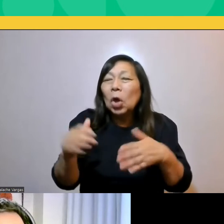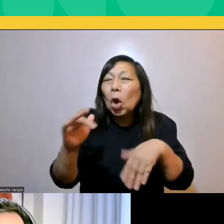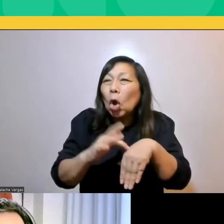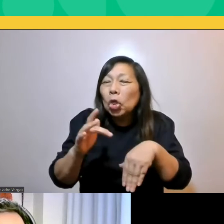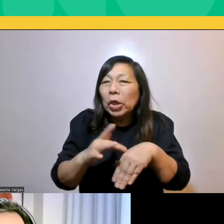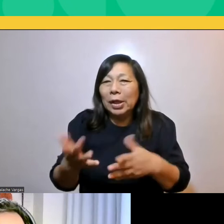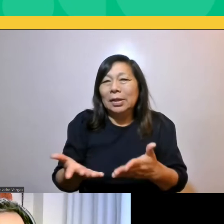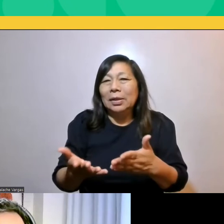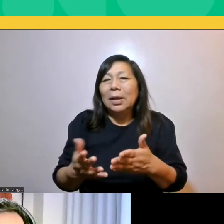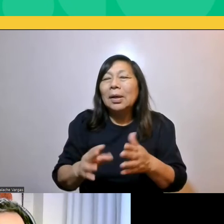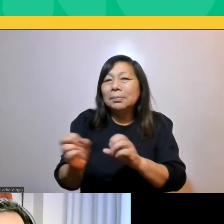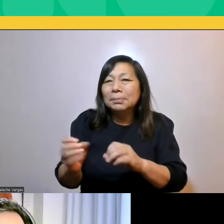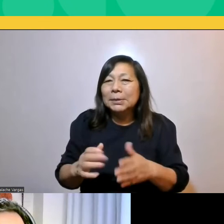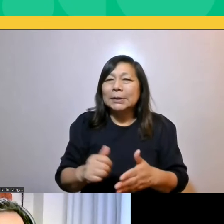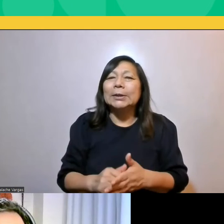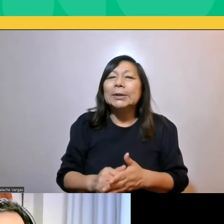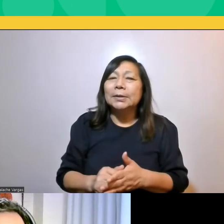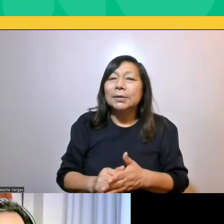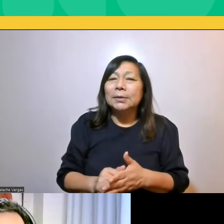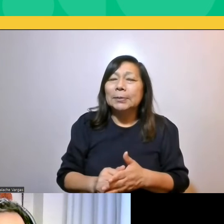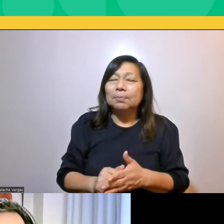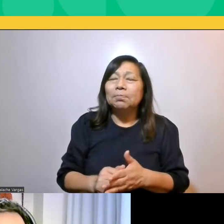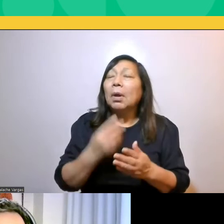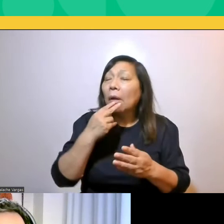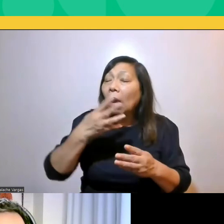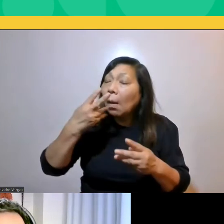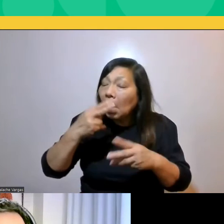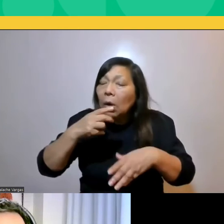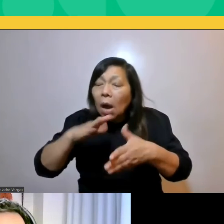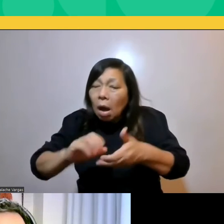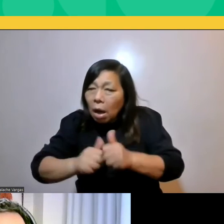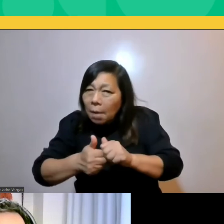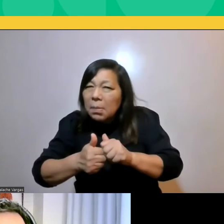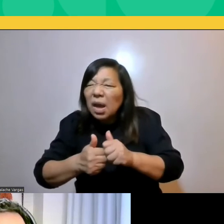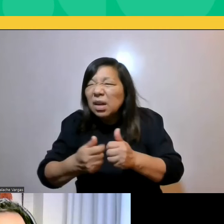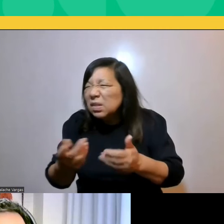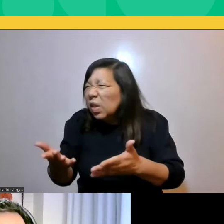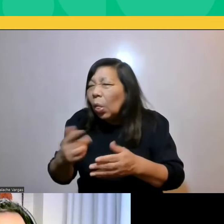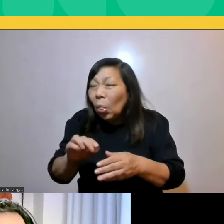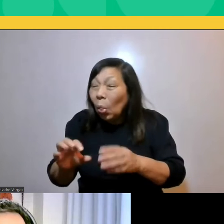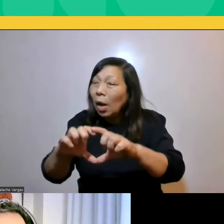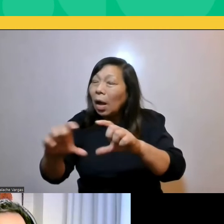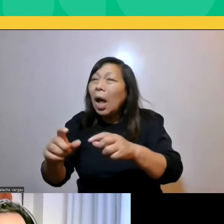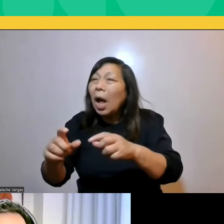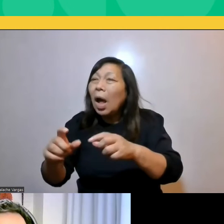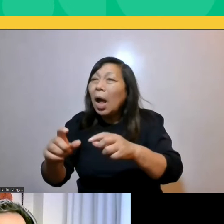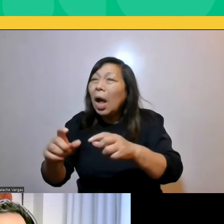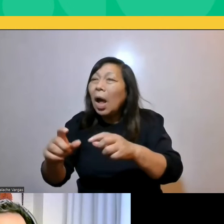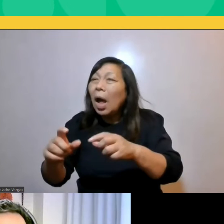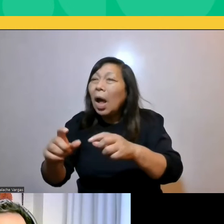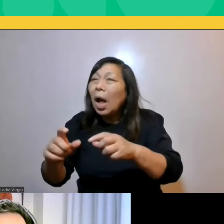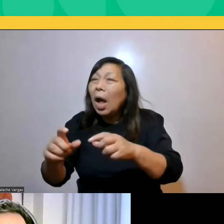las toallas descartables. Entonces, hay que evaluar y cambiar el producto de higiene menstrual